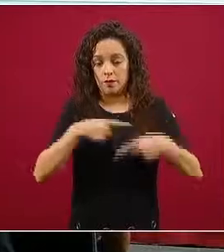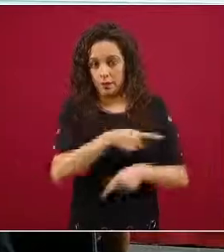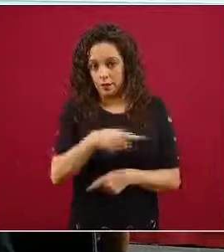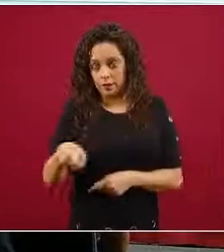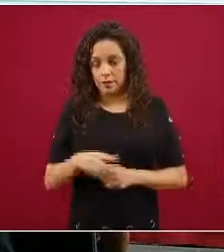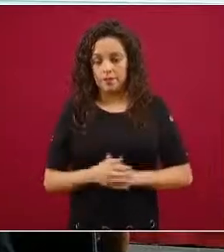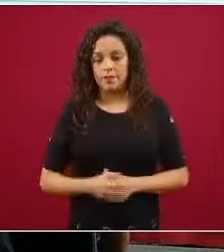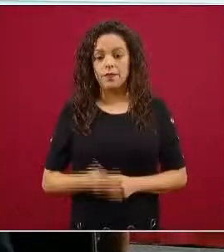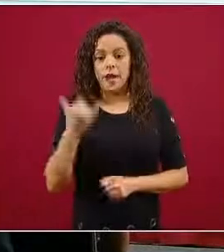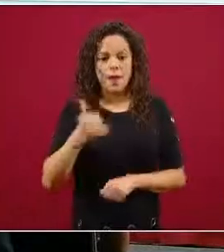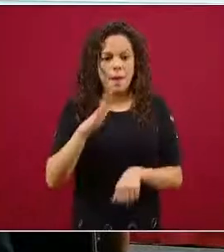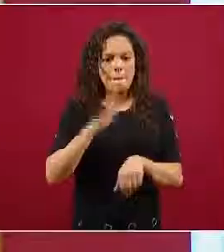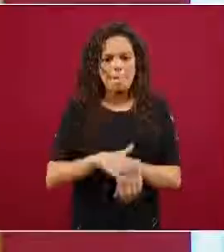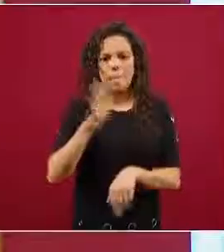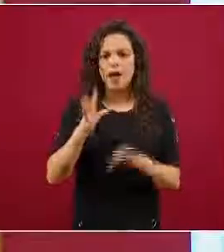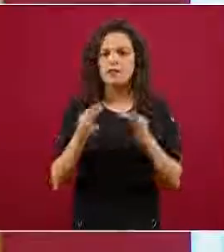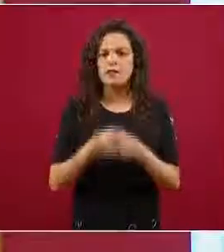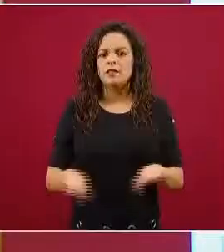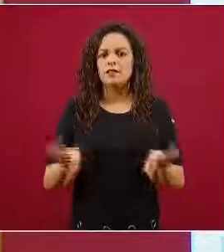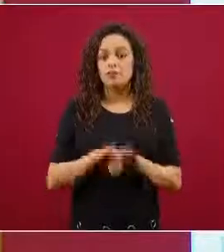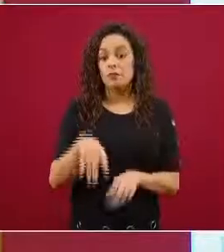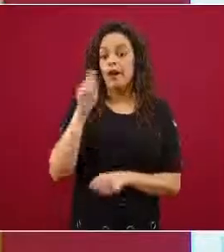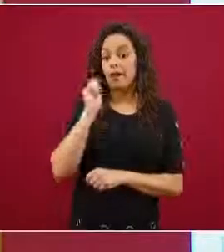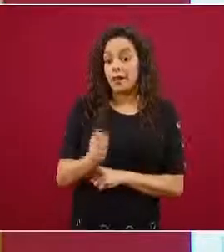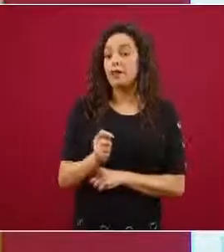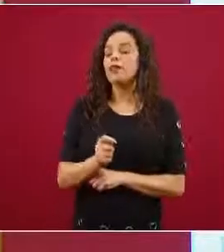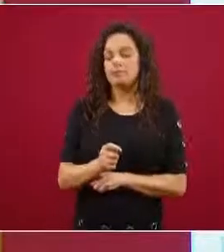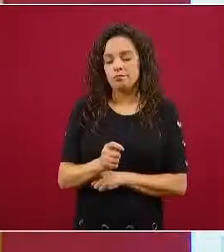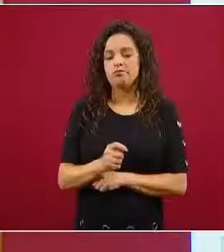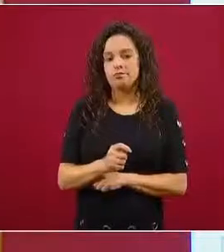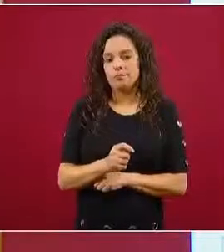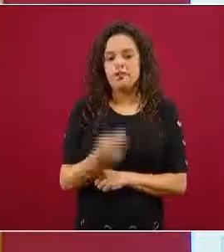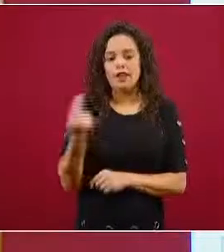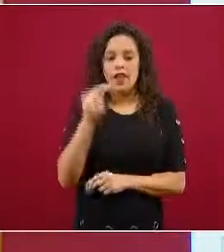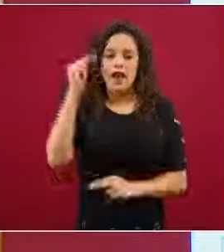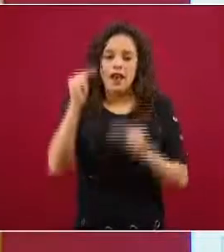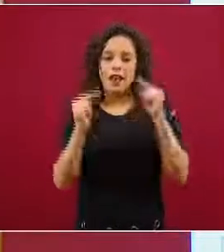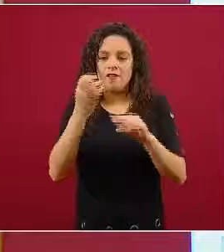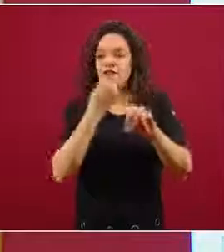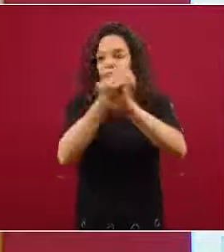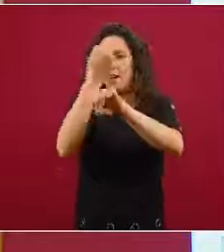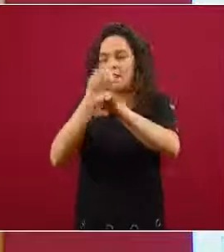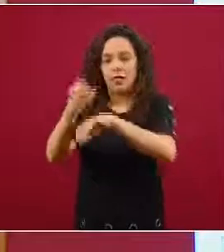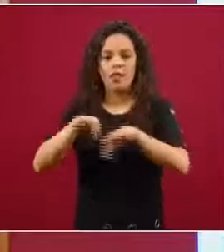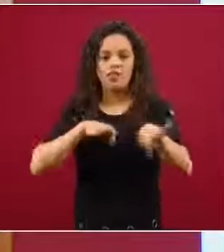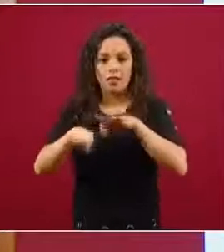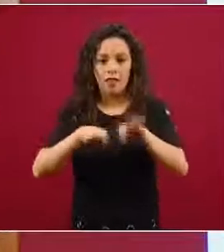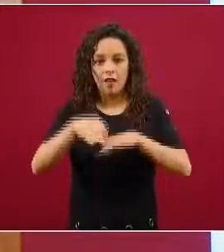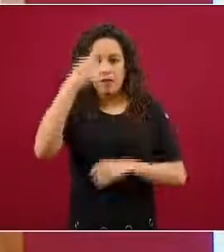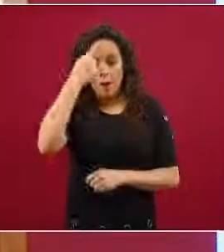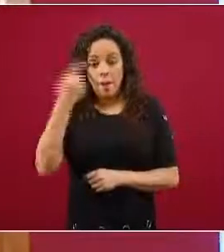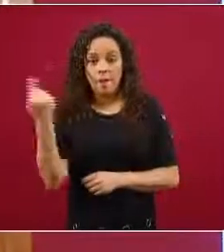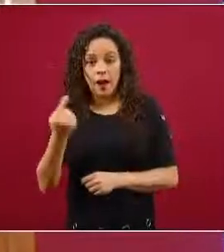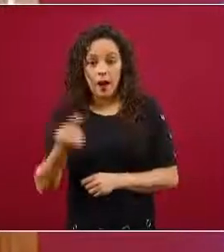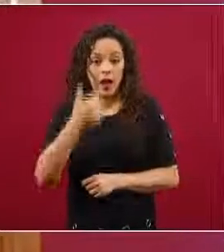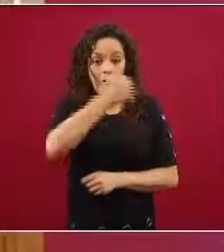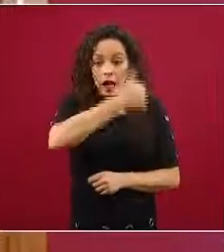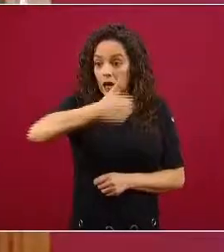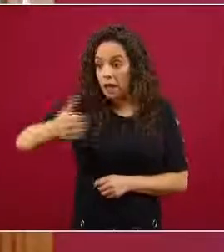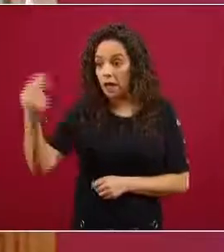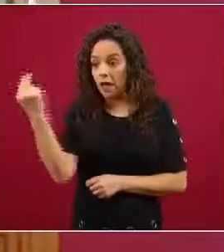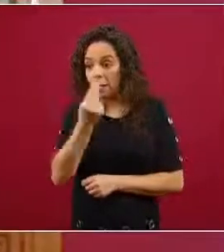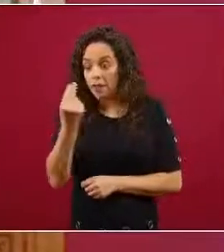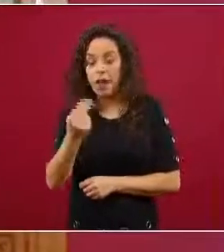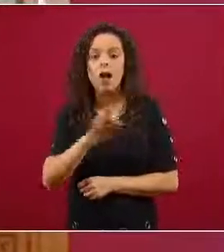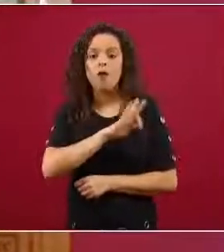clave que se trabaje a nivel estatal para poder responder realmente a las necesidades necesidades que tiene cada una de